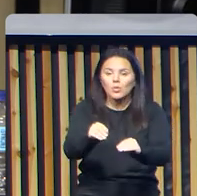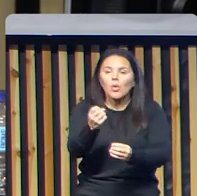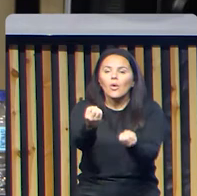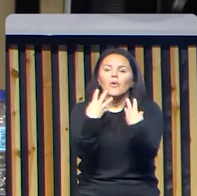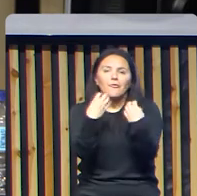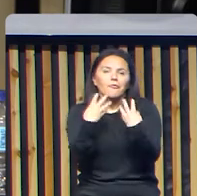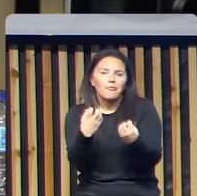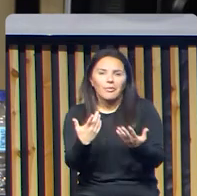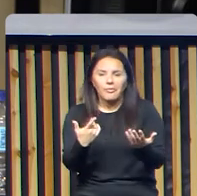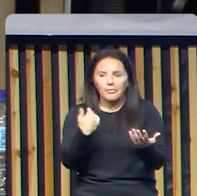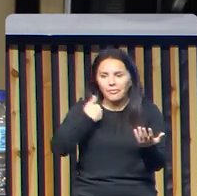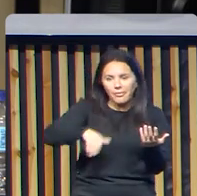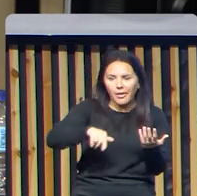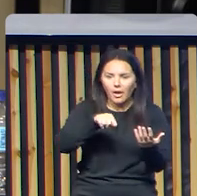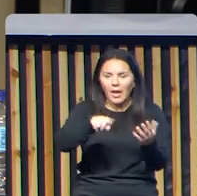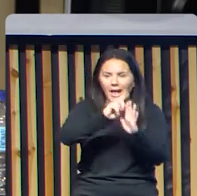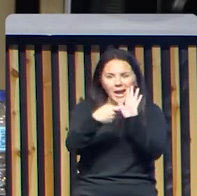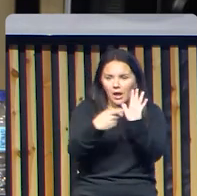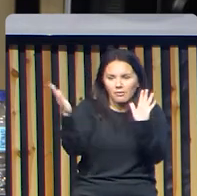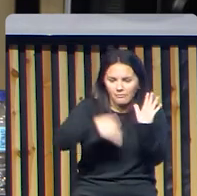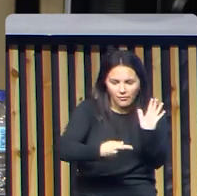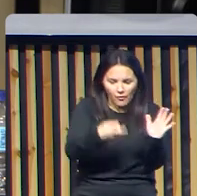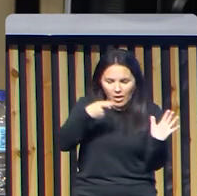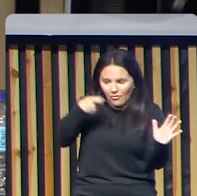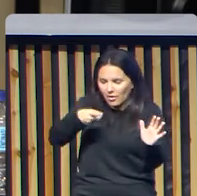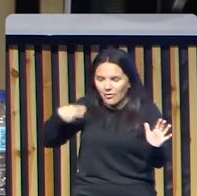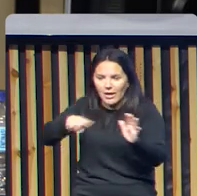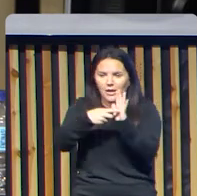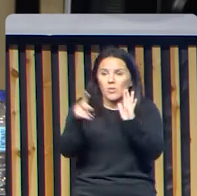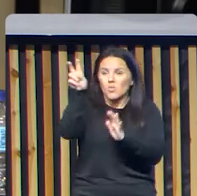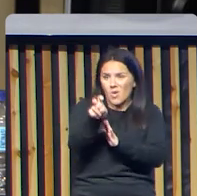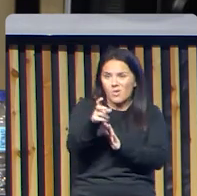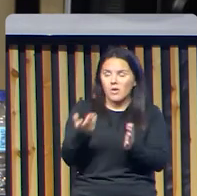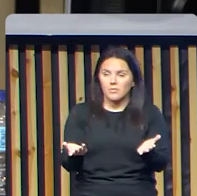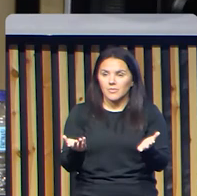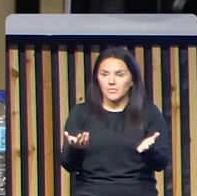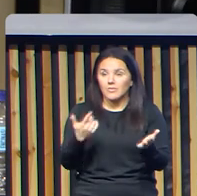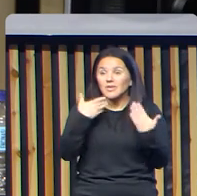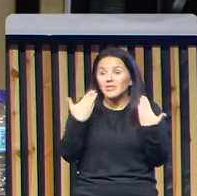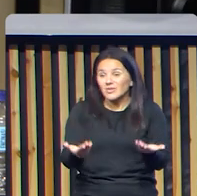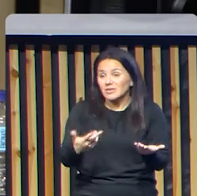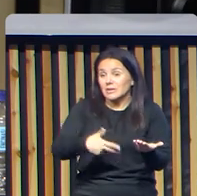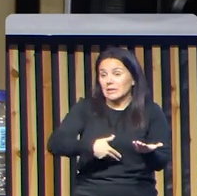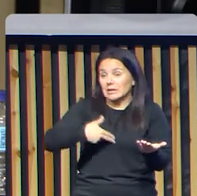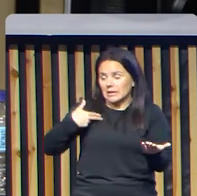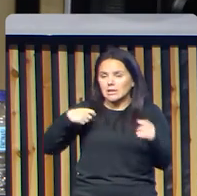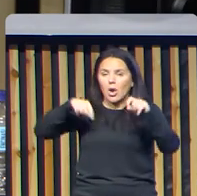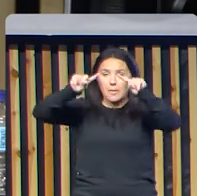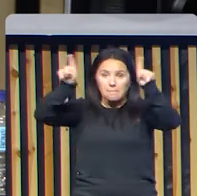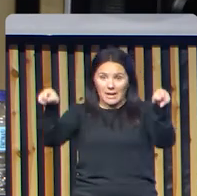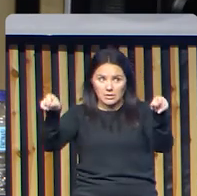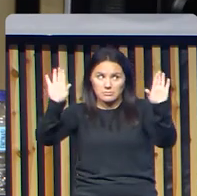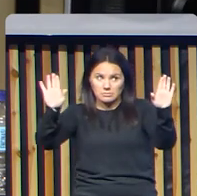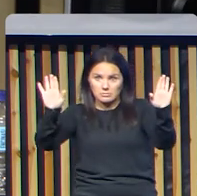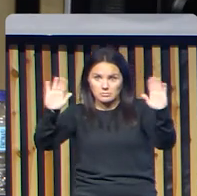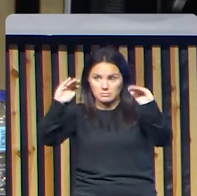esta información ya no aplica esta ley ya no la ley es nueva en general estoy haciendo un paréntesis ahora